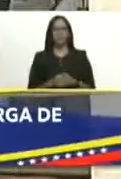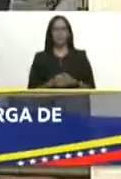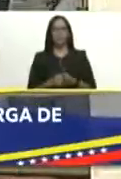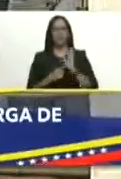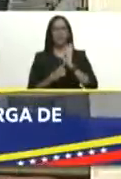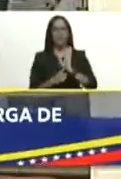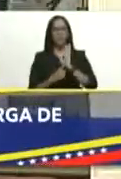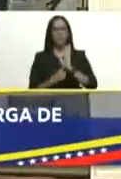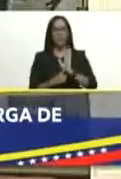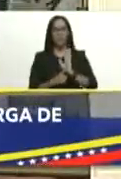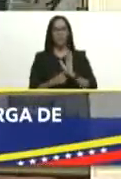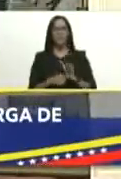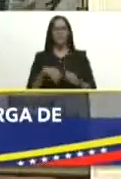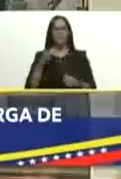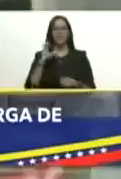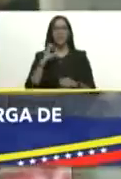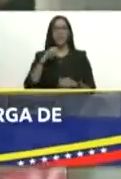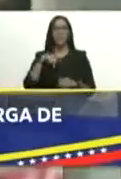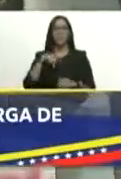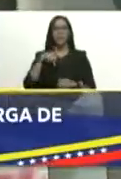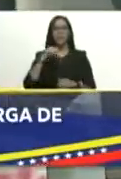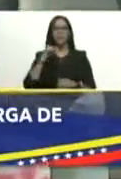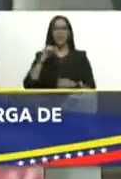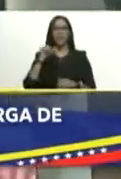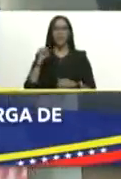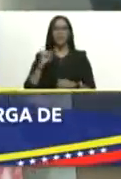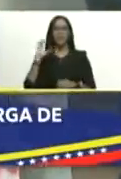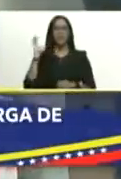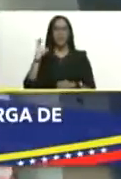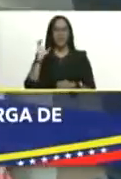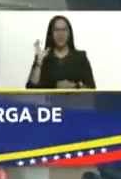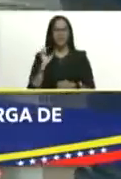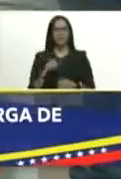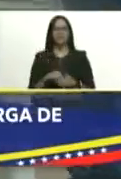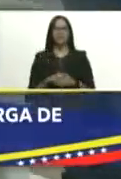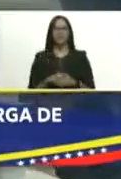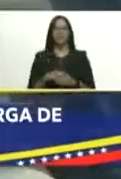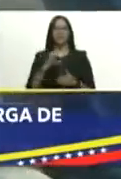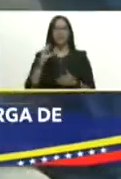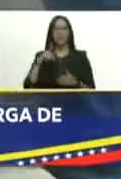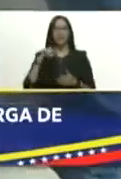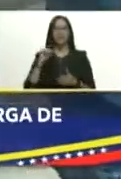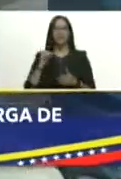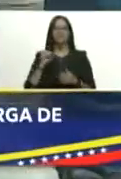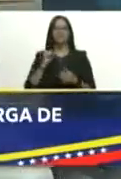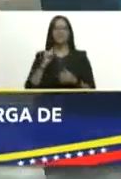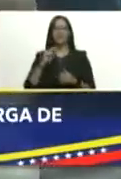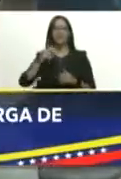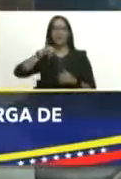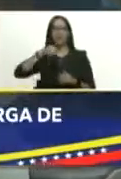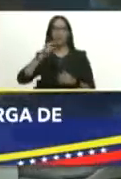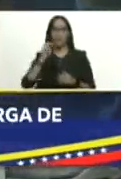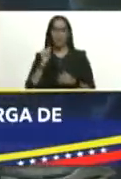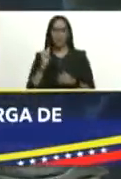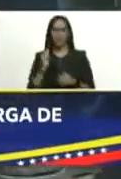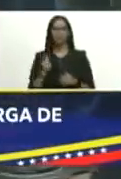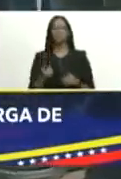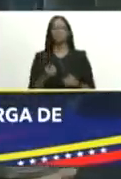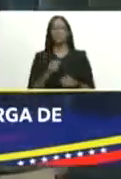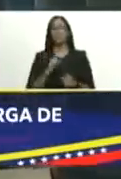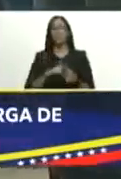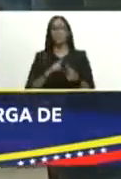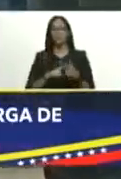de la EPDS de Caracas, y con Fran Amaya, de la EPSF San Juan, los cuales, pues, de